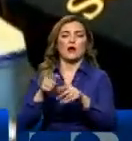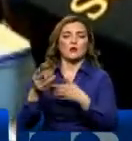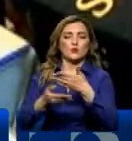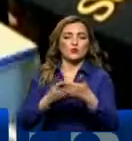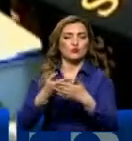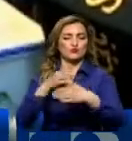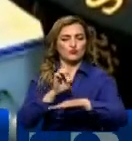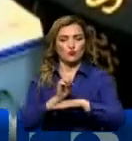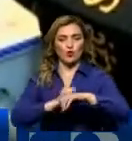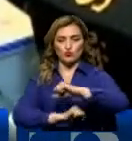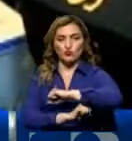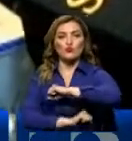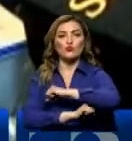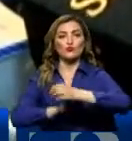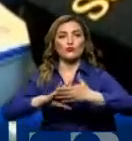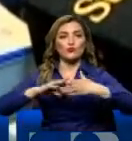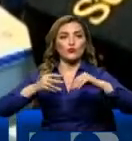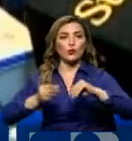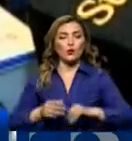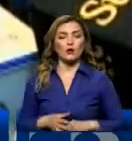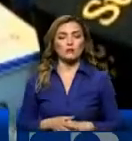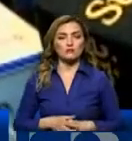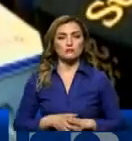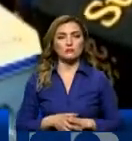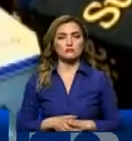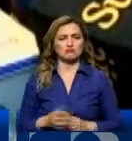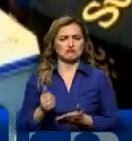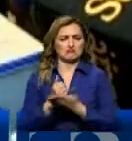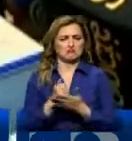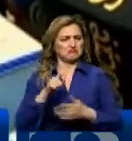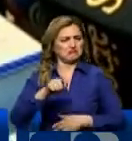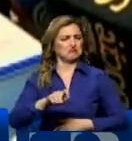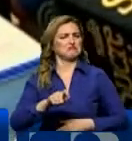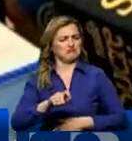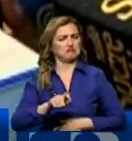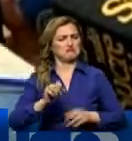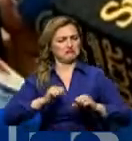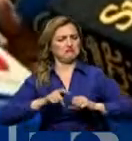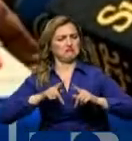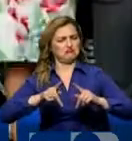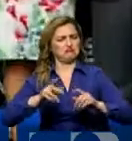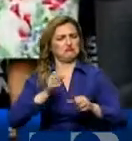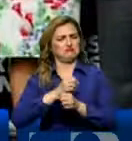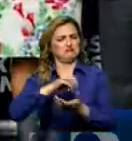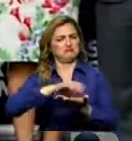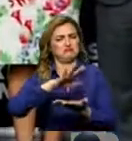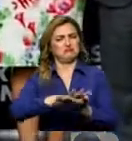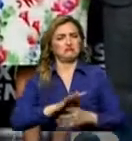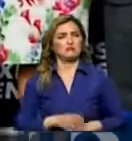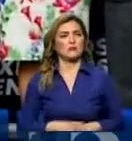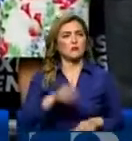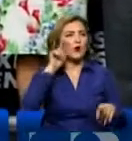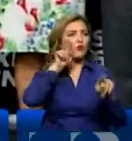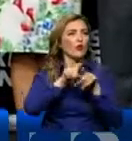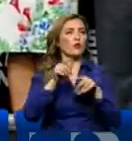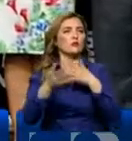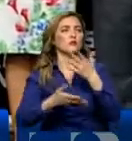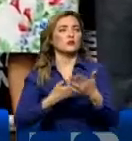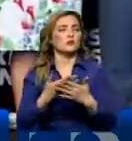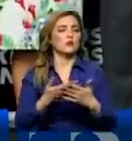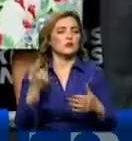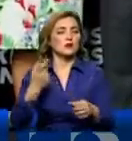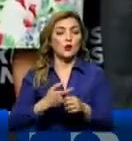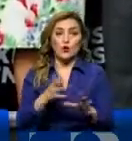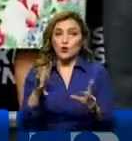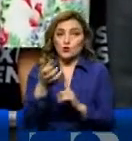pero es fundamental resolver y tenemos las herramientas necesarias que nos van a permitir hacerlo. Pero concretar el acuerdo comercial no es la